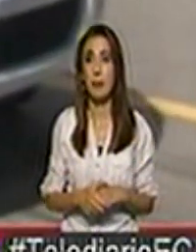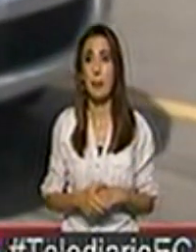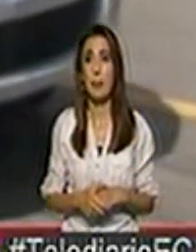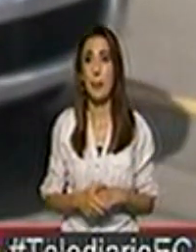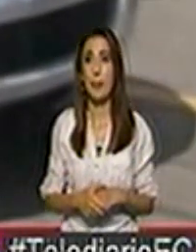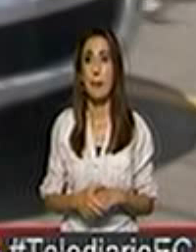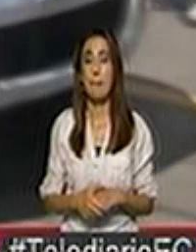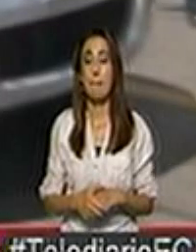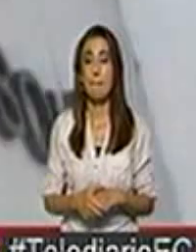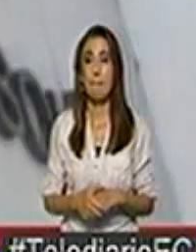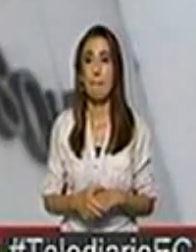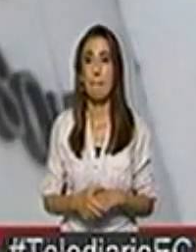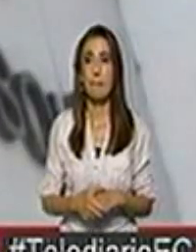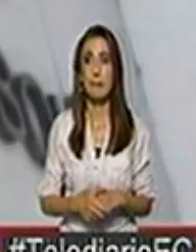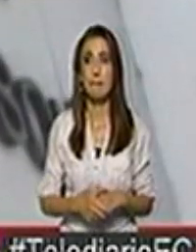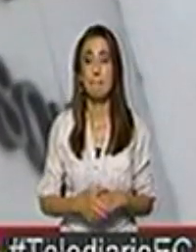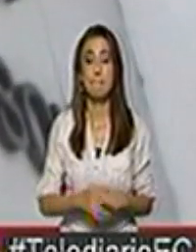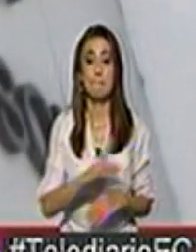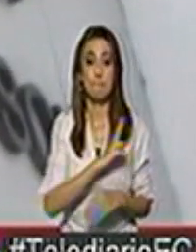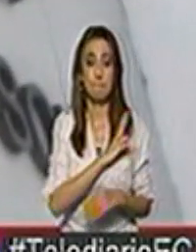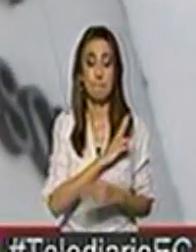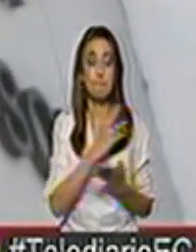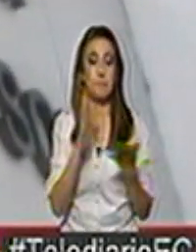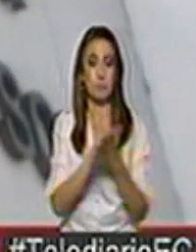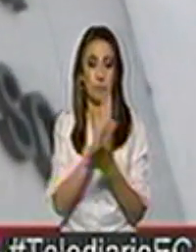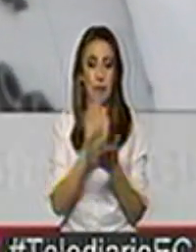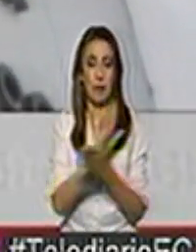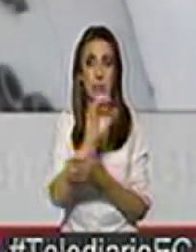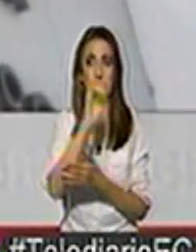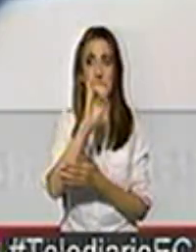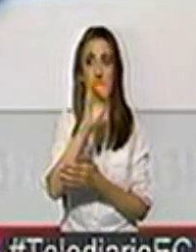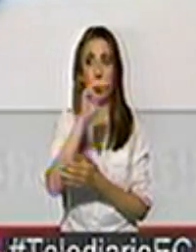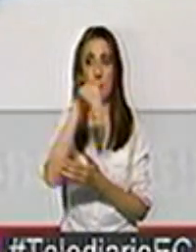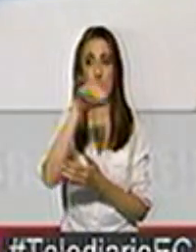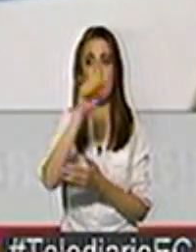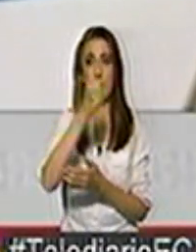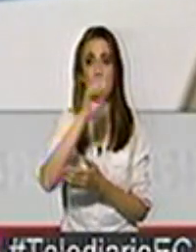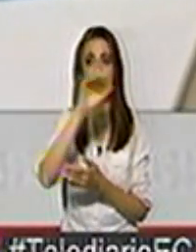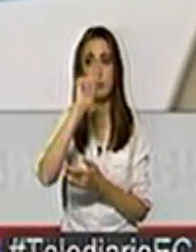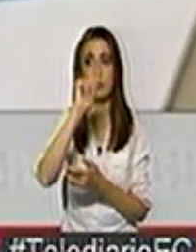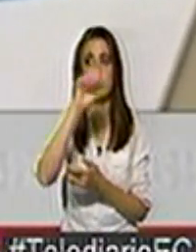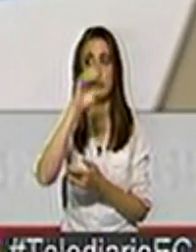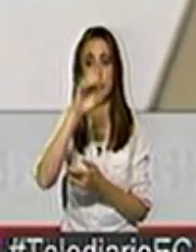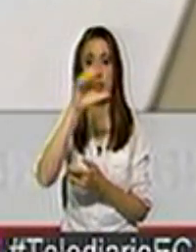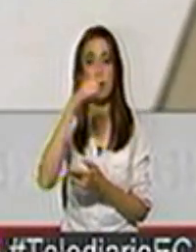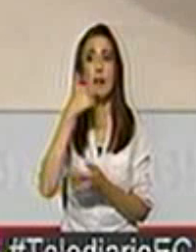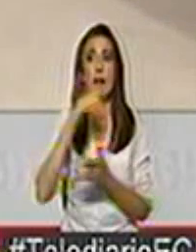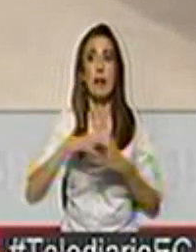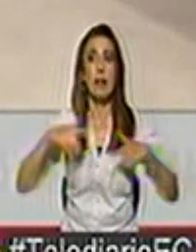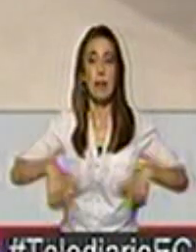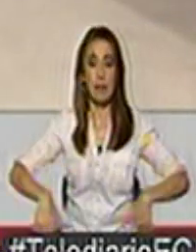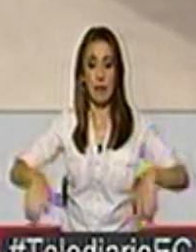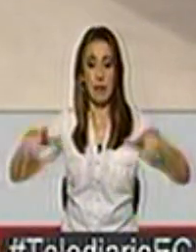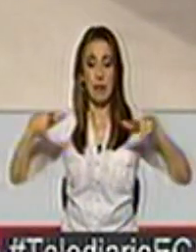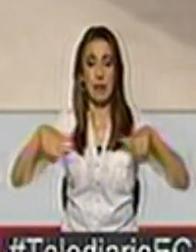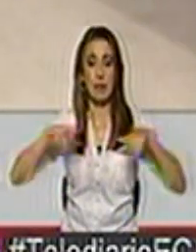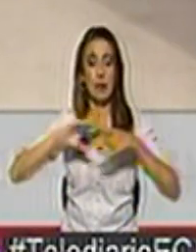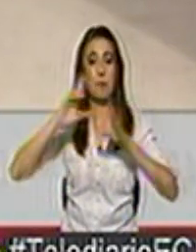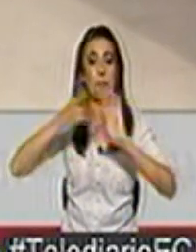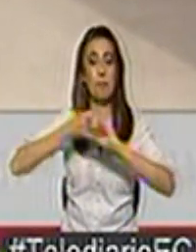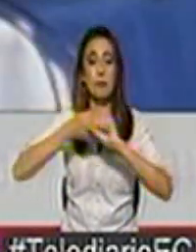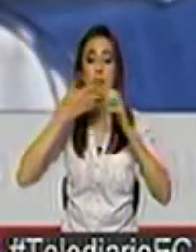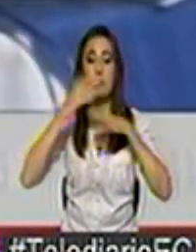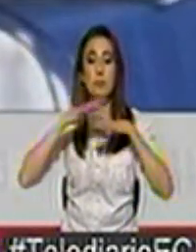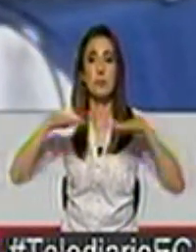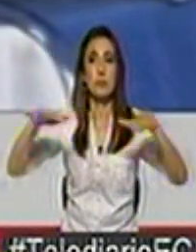En la unidad educativa Misael Acosta Solís, en la ciudad de Baños, el primer mandatario Lenín Moreno participó del gabinete